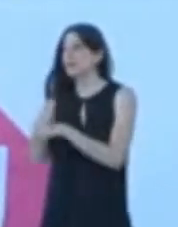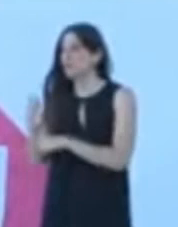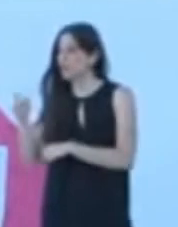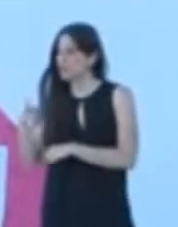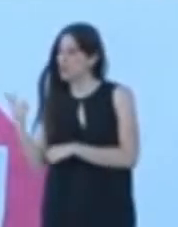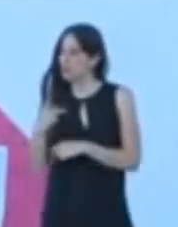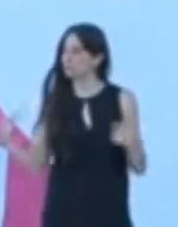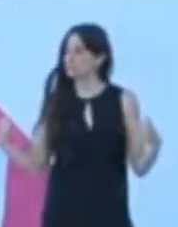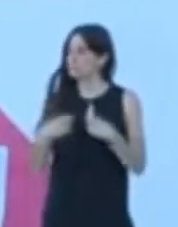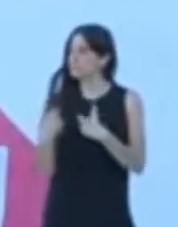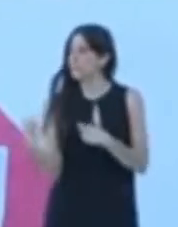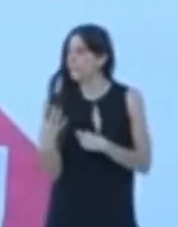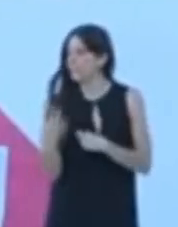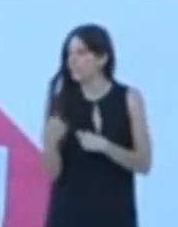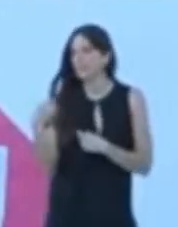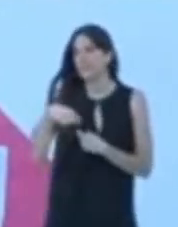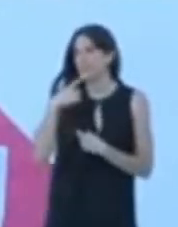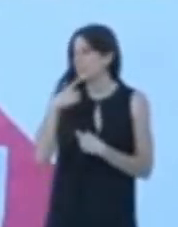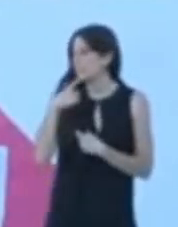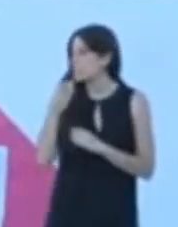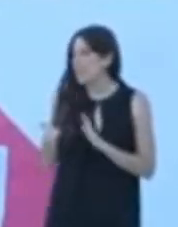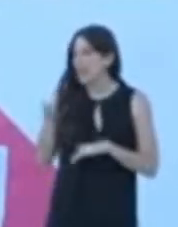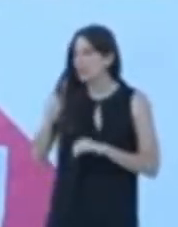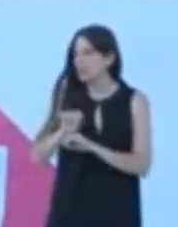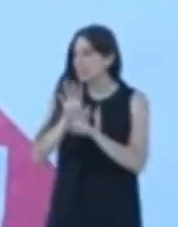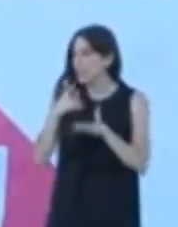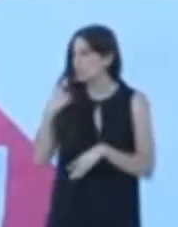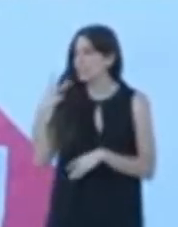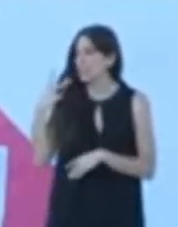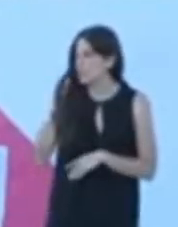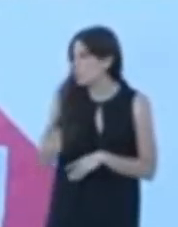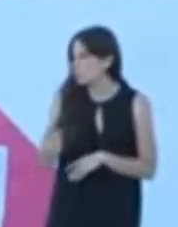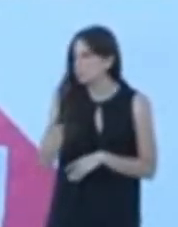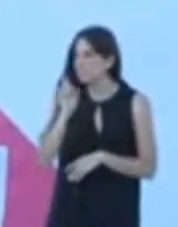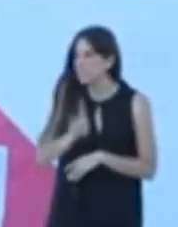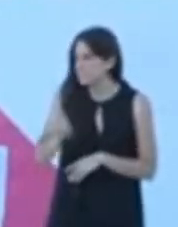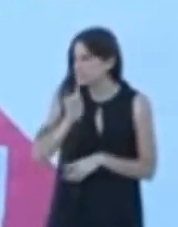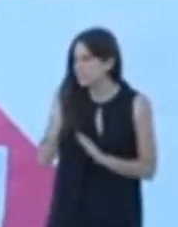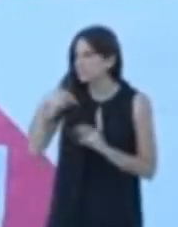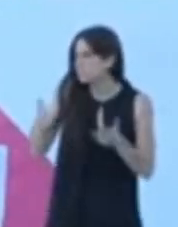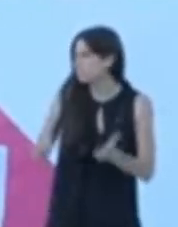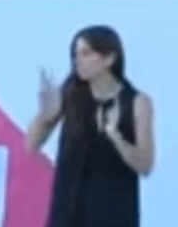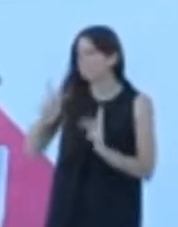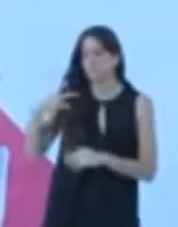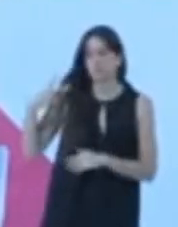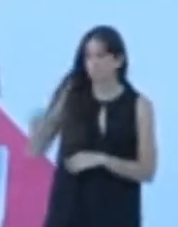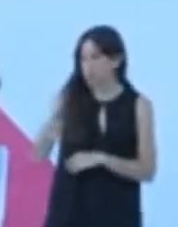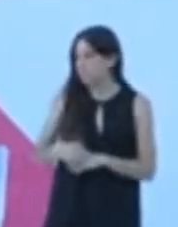nosotras les decimos alto y claro que no es verdad y no lo vamos a permitir.